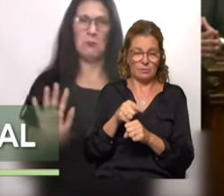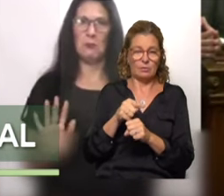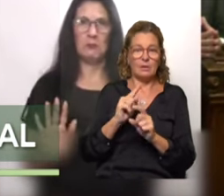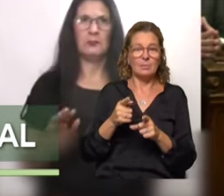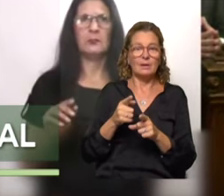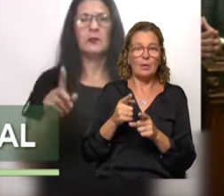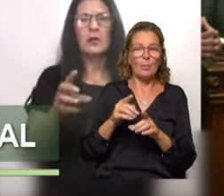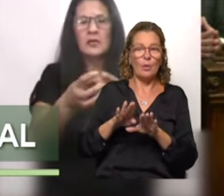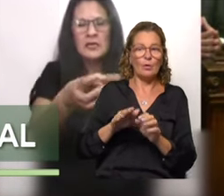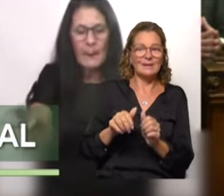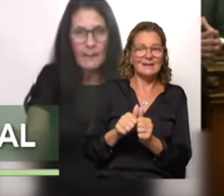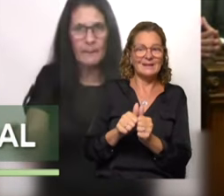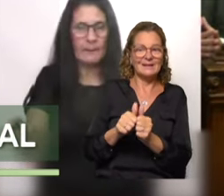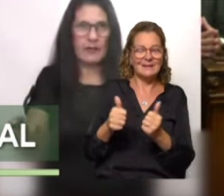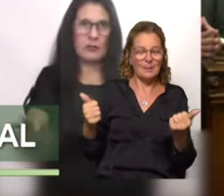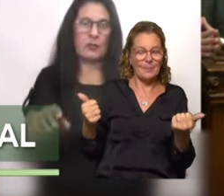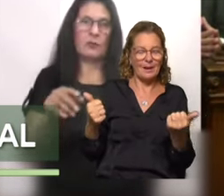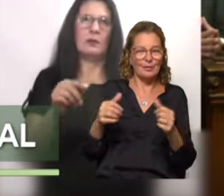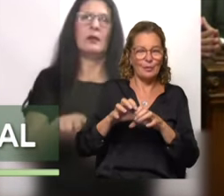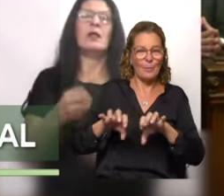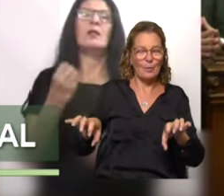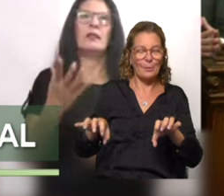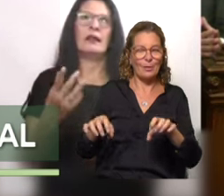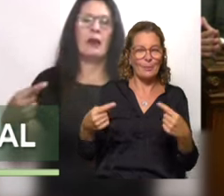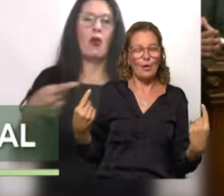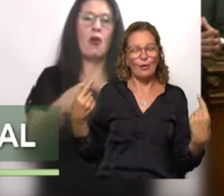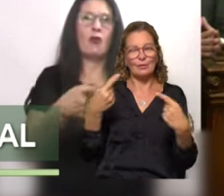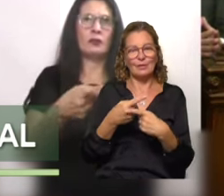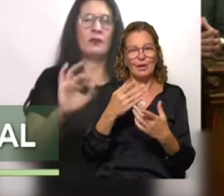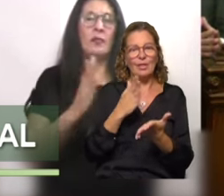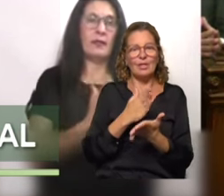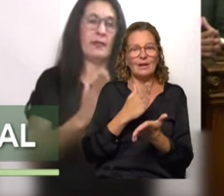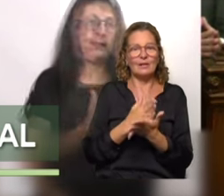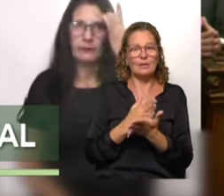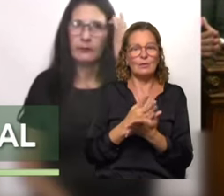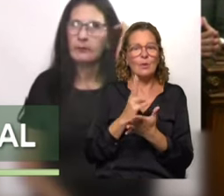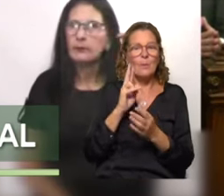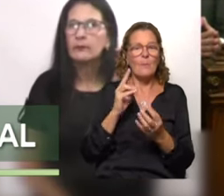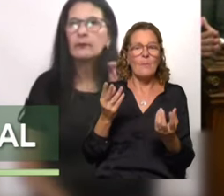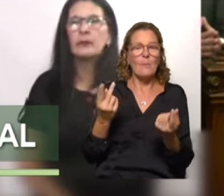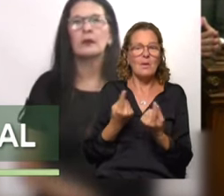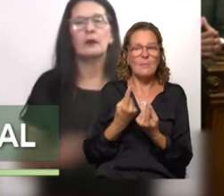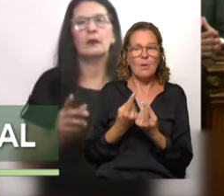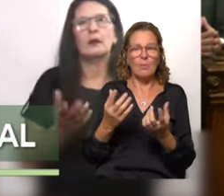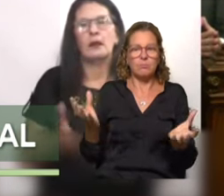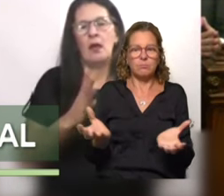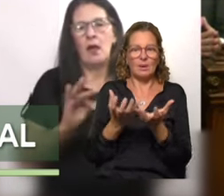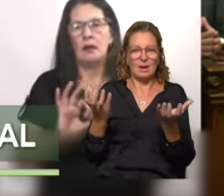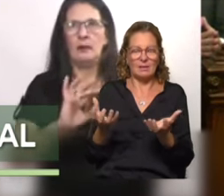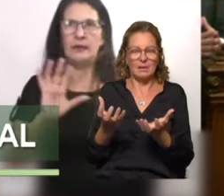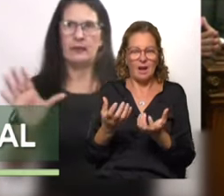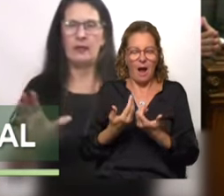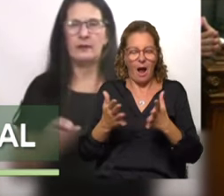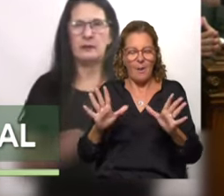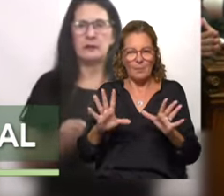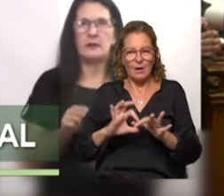una separación de lo que artificialmente era una contradicción en los derechos. Y lo mismo los piquetes. Amplió libertades